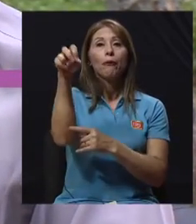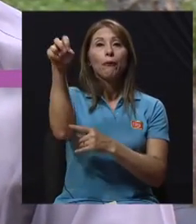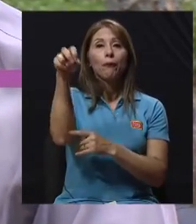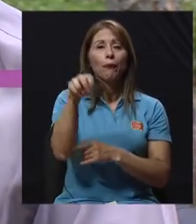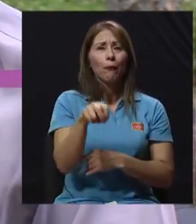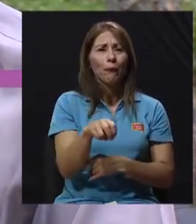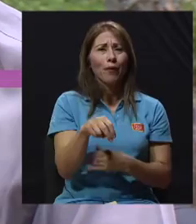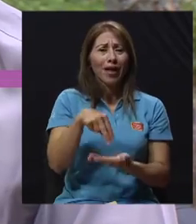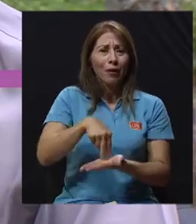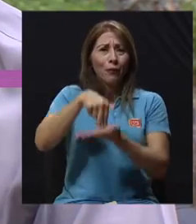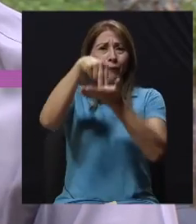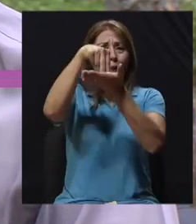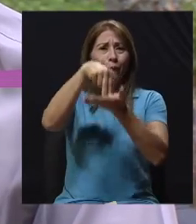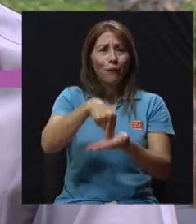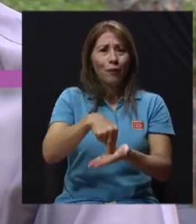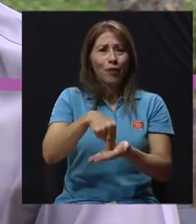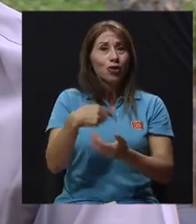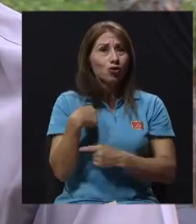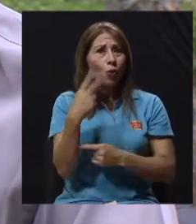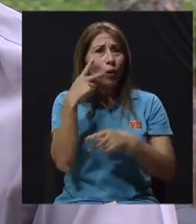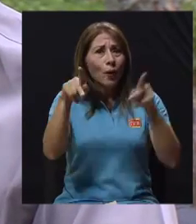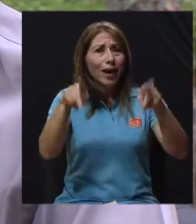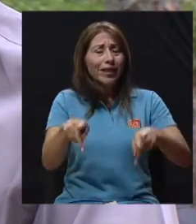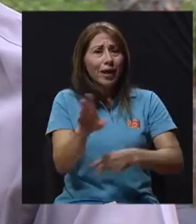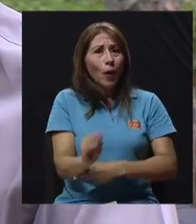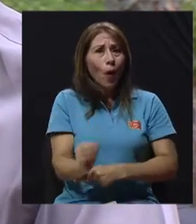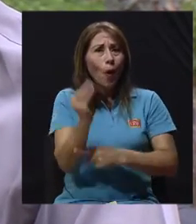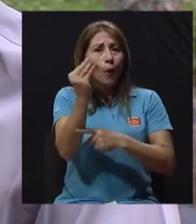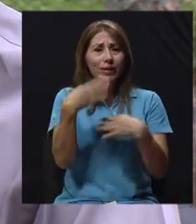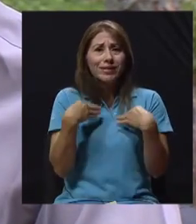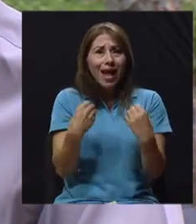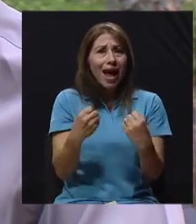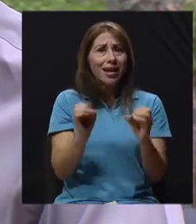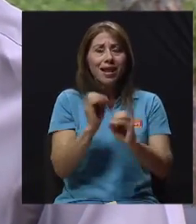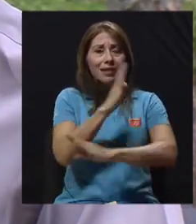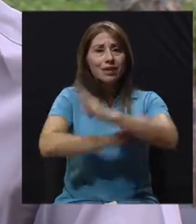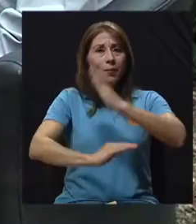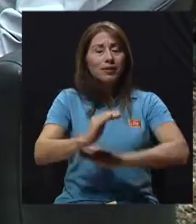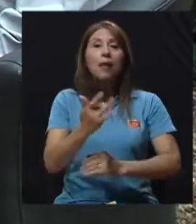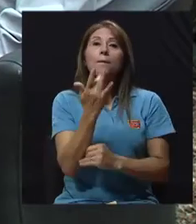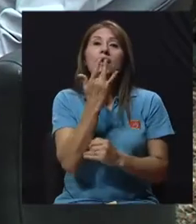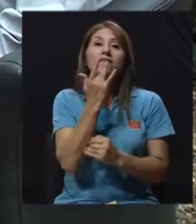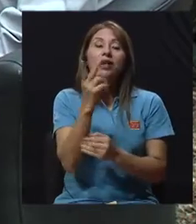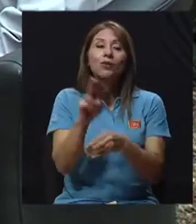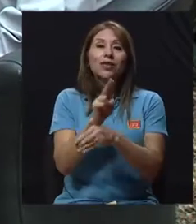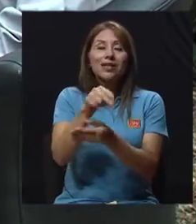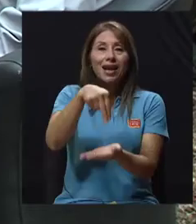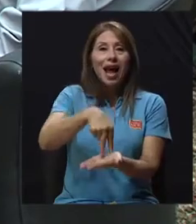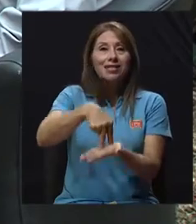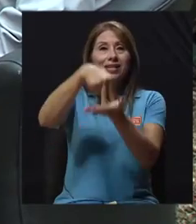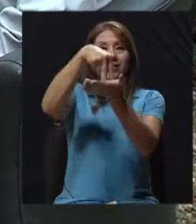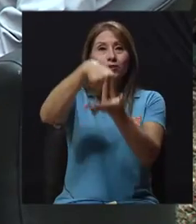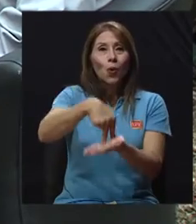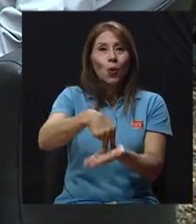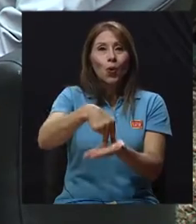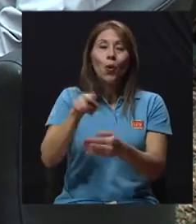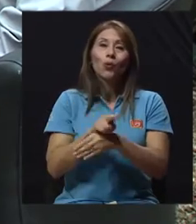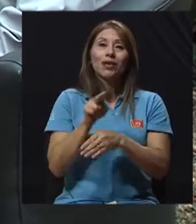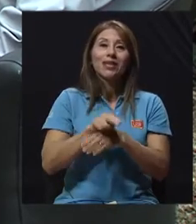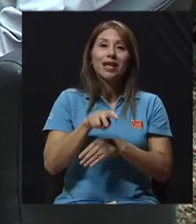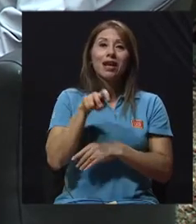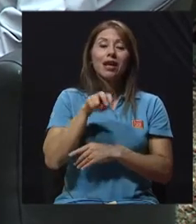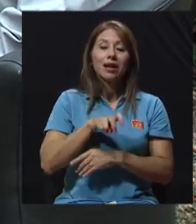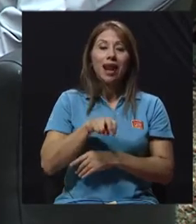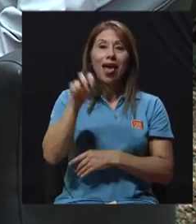gente que uno ve joven, sana, que sin ninguna discapacidad física, algún problema y prefieren ir en ascensor o en gradas eléctricas que utilizar las gradas